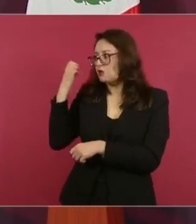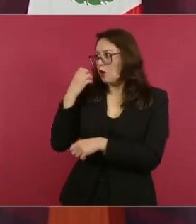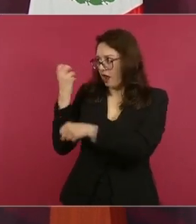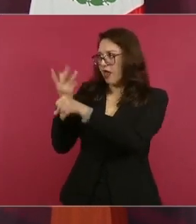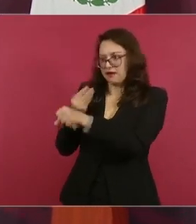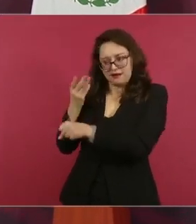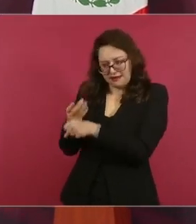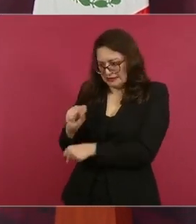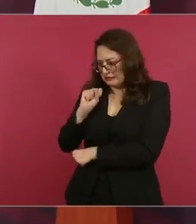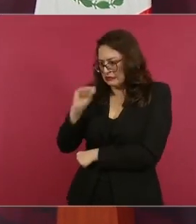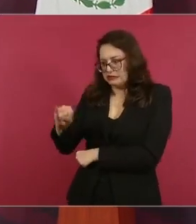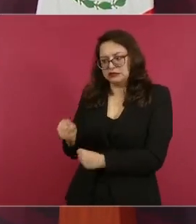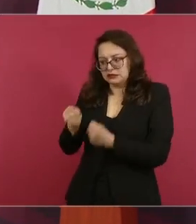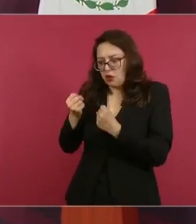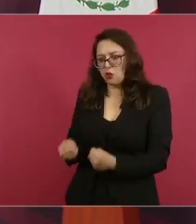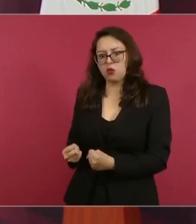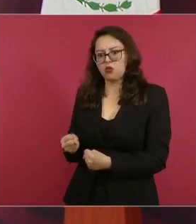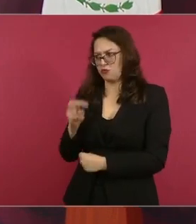Acapulco.